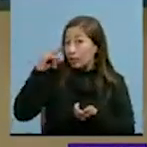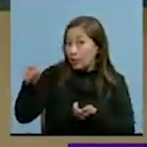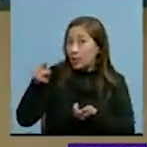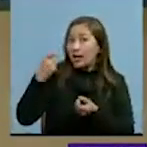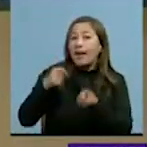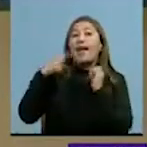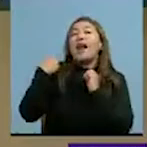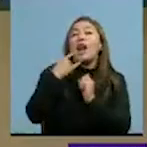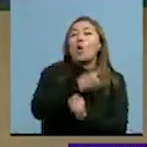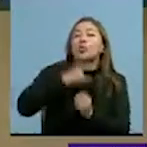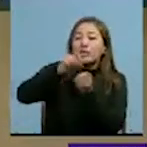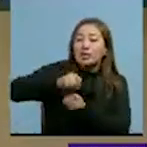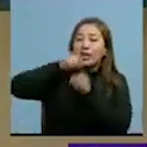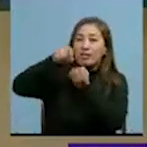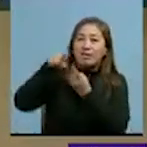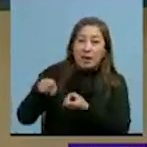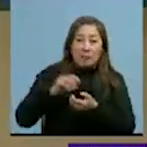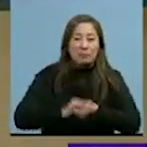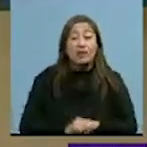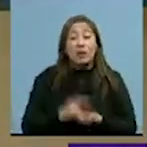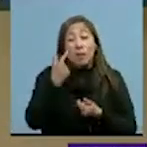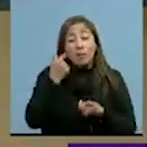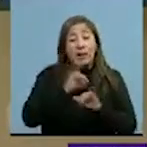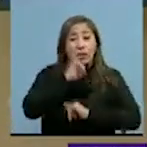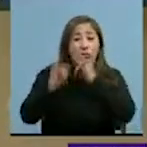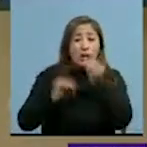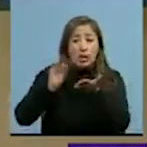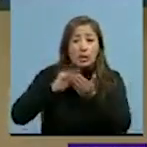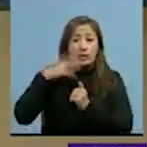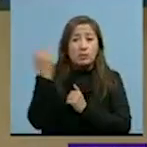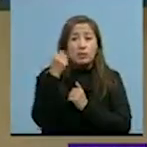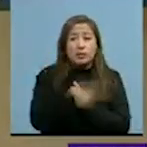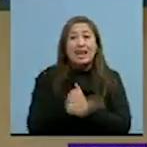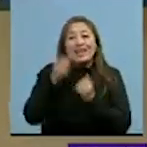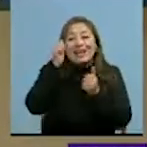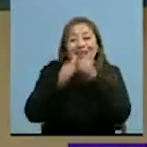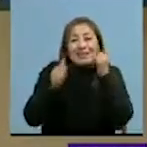honoris causa al presidente Evo Morales. Para destacar, por primera vez